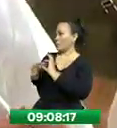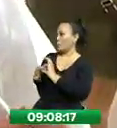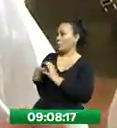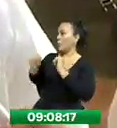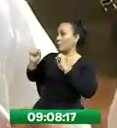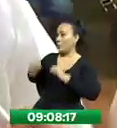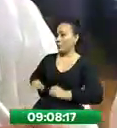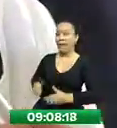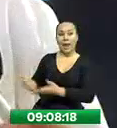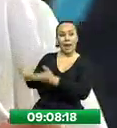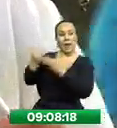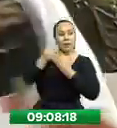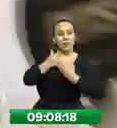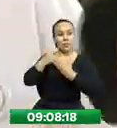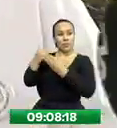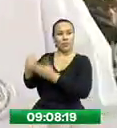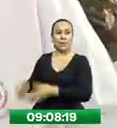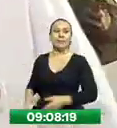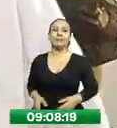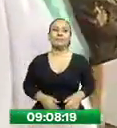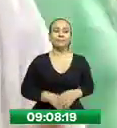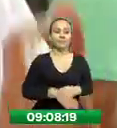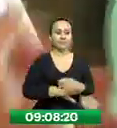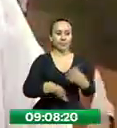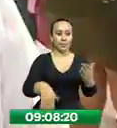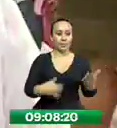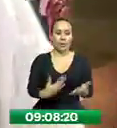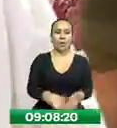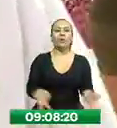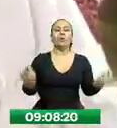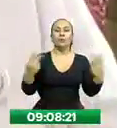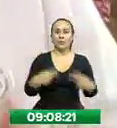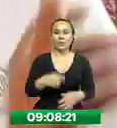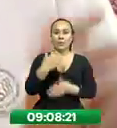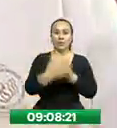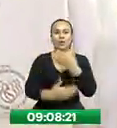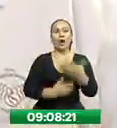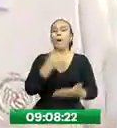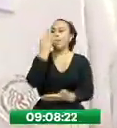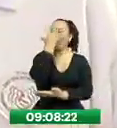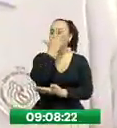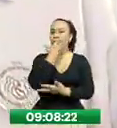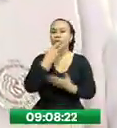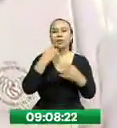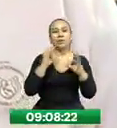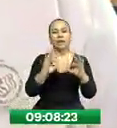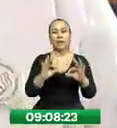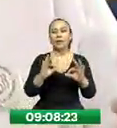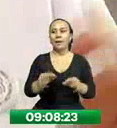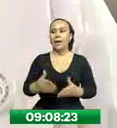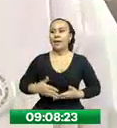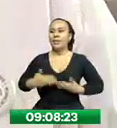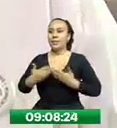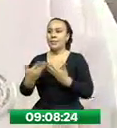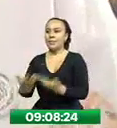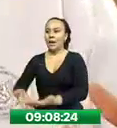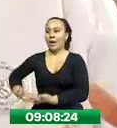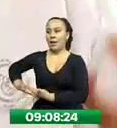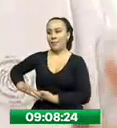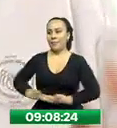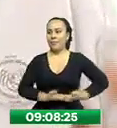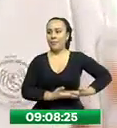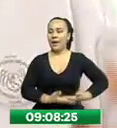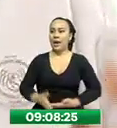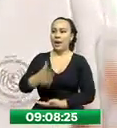promoción y alargamiento de la lactancia materna. Es decir, esta tarea o esta etapa muy linda y muy noble, sobre todo, que es dar de lactar al bebé,